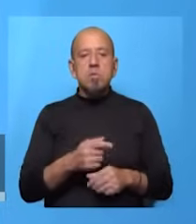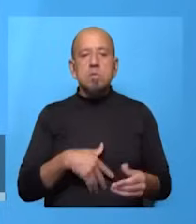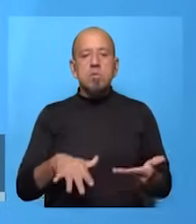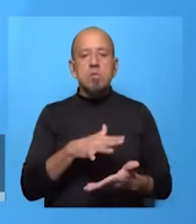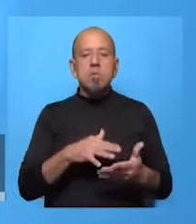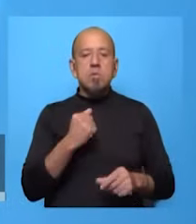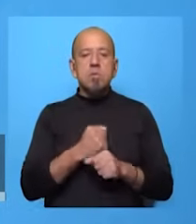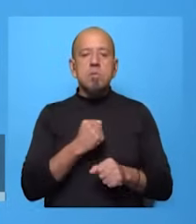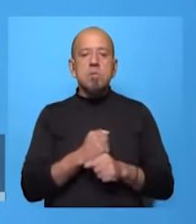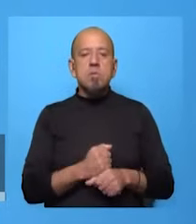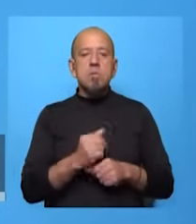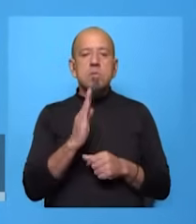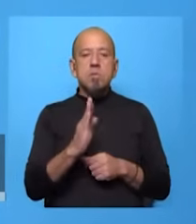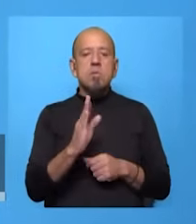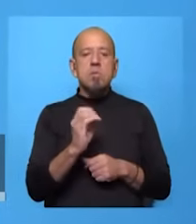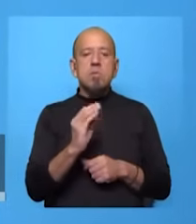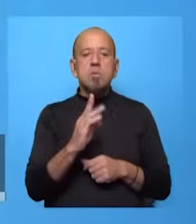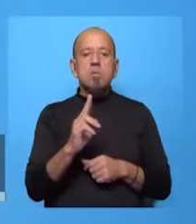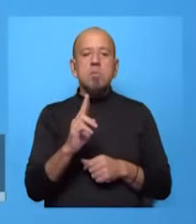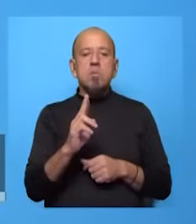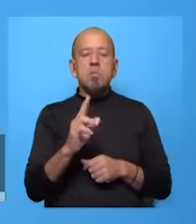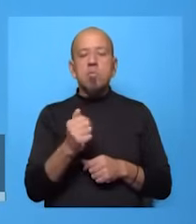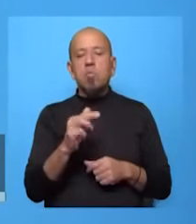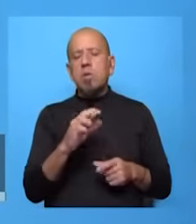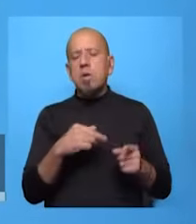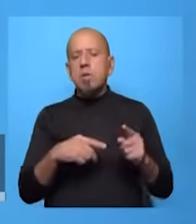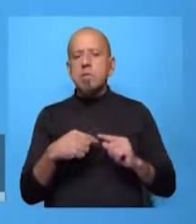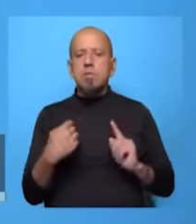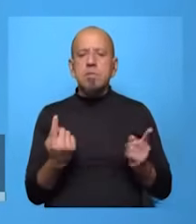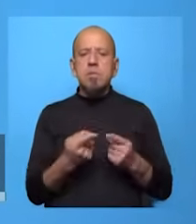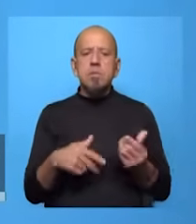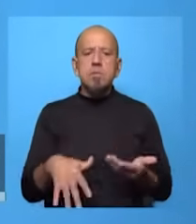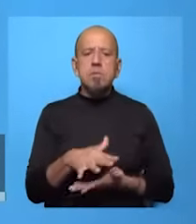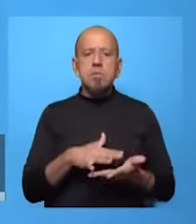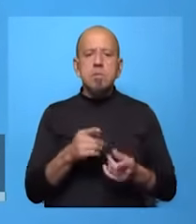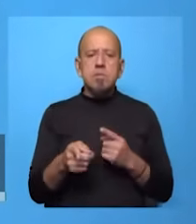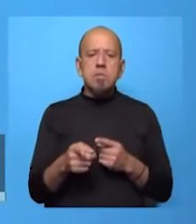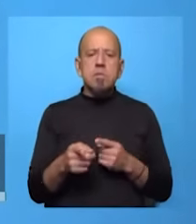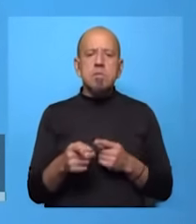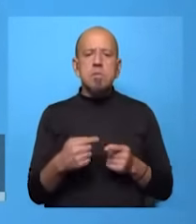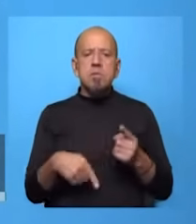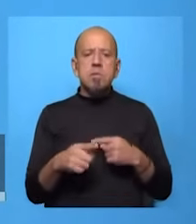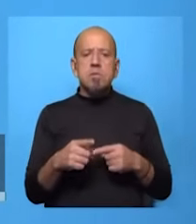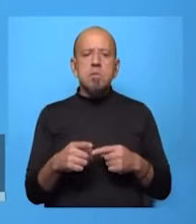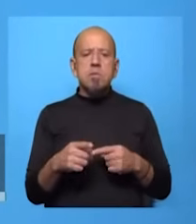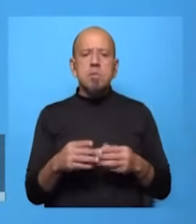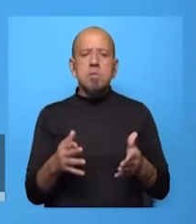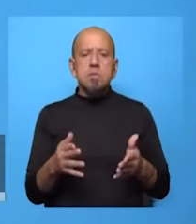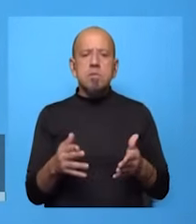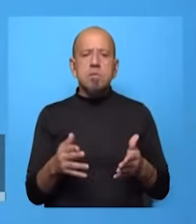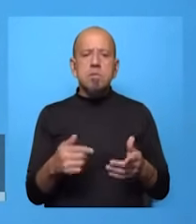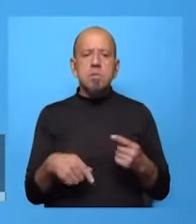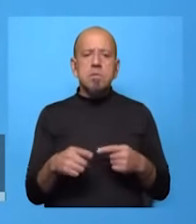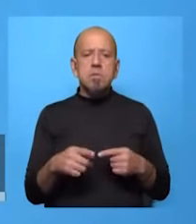Obrero popular que ese barrio y esos barrios que no es solo La teja sino que son muchos otros